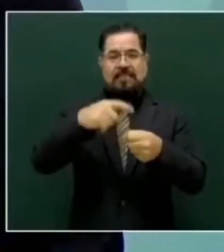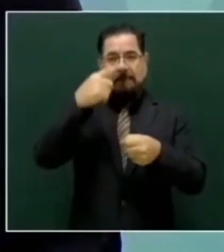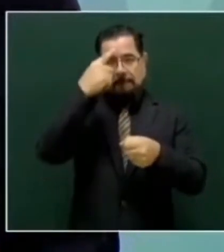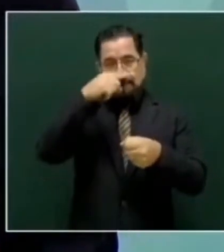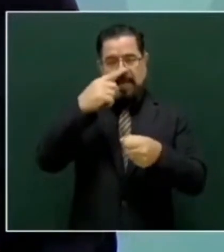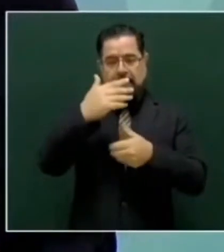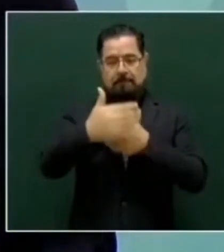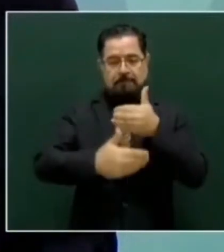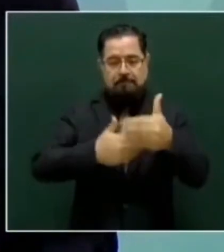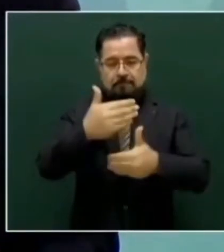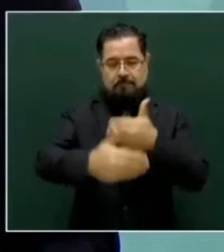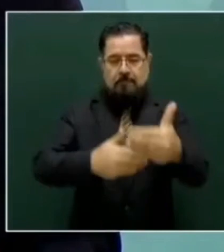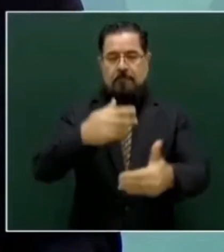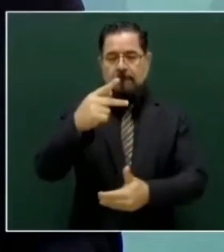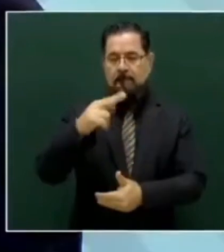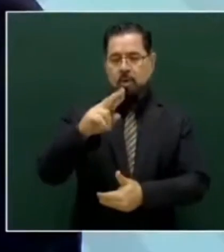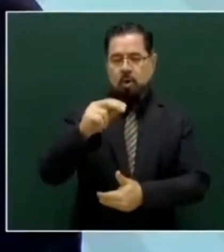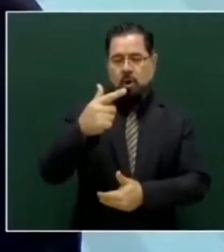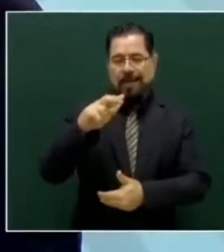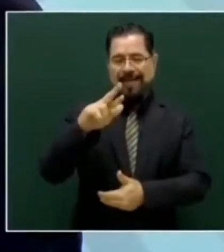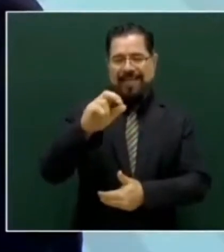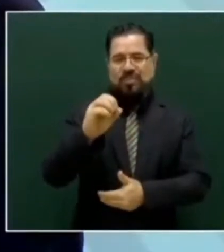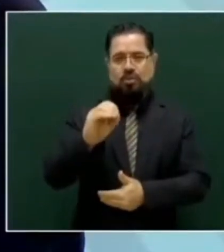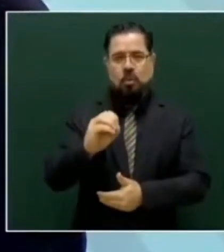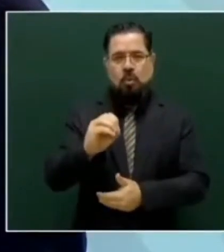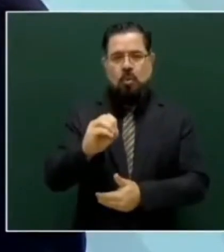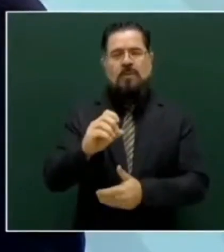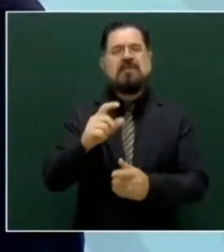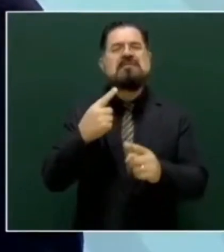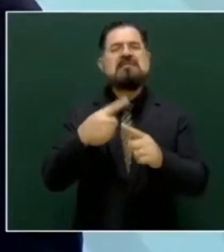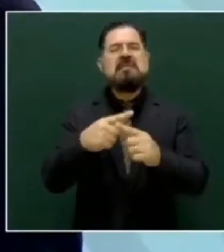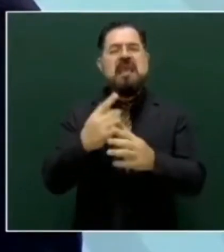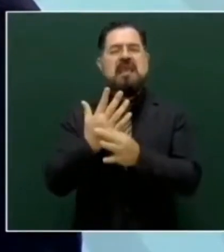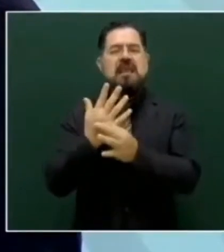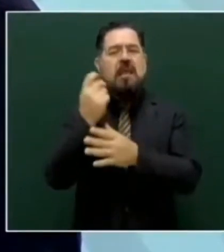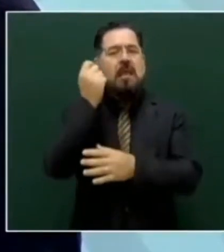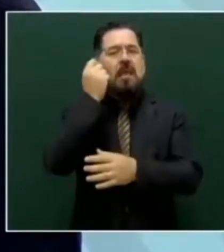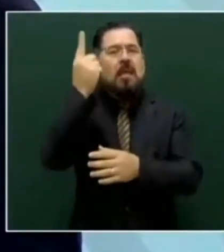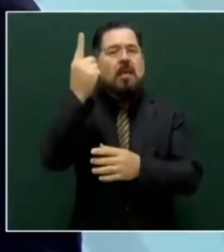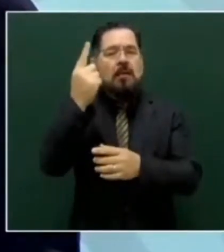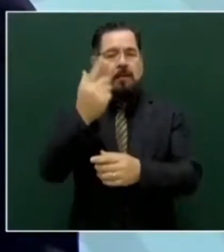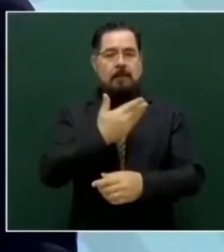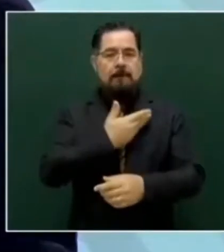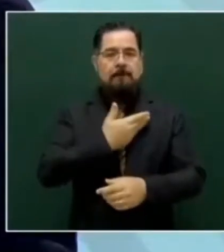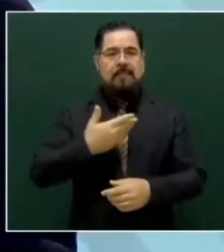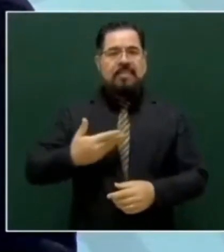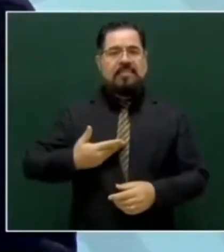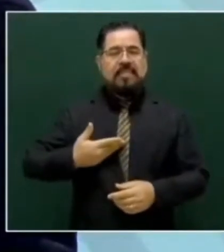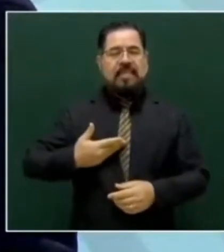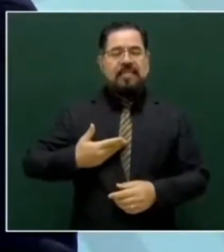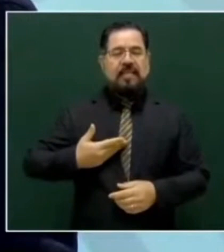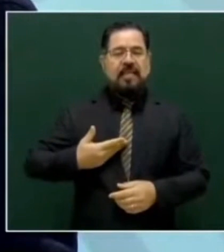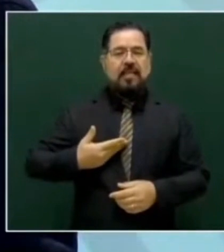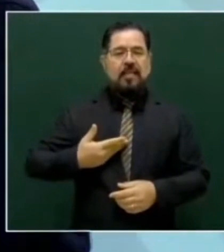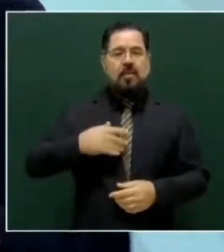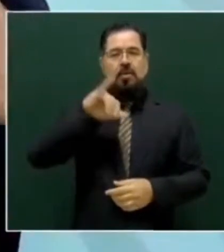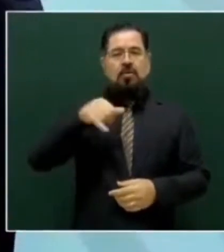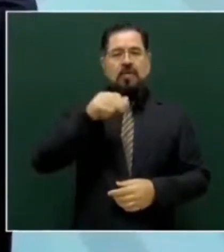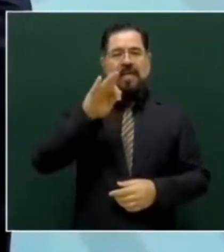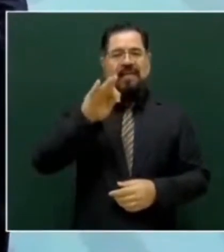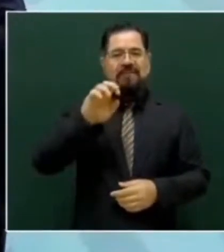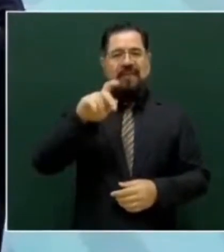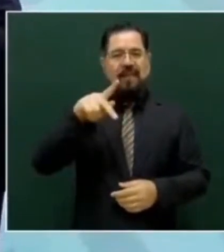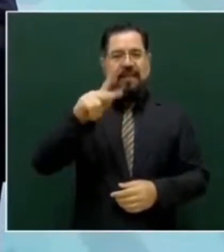que puso en marcha el presidente Kennedy. Esto